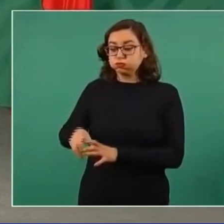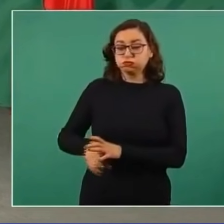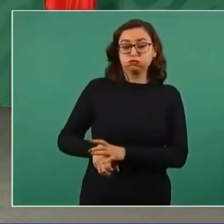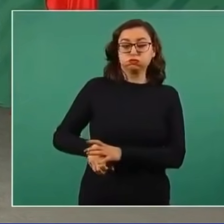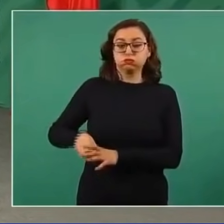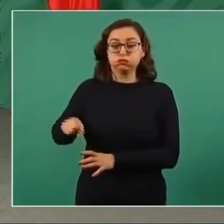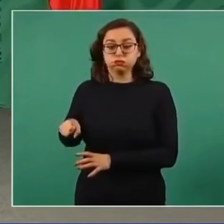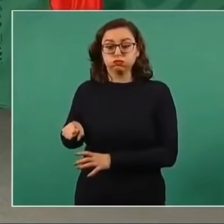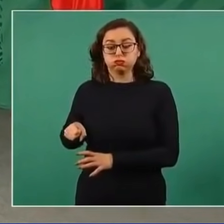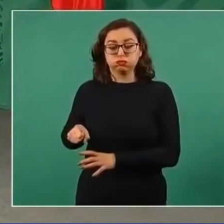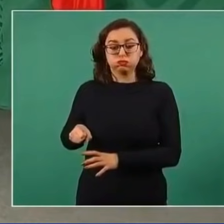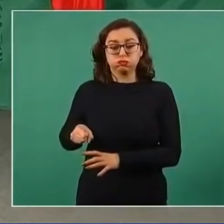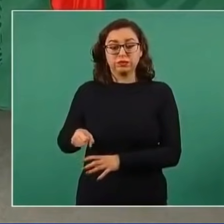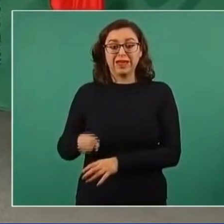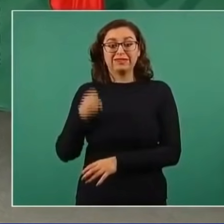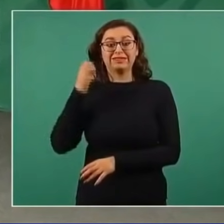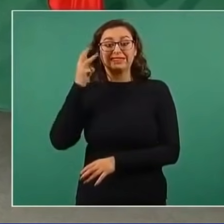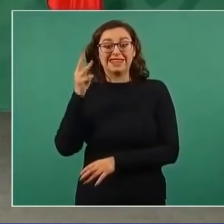de